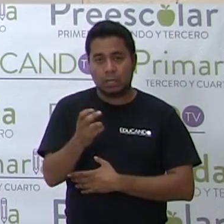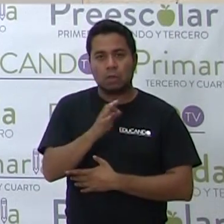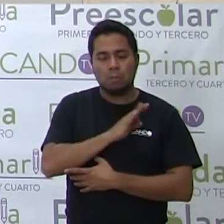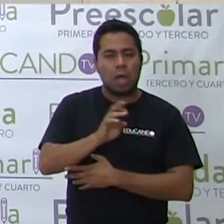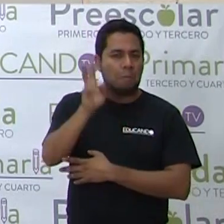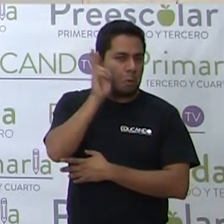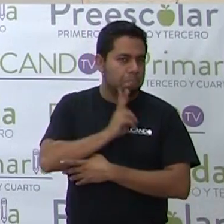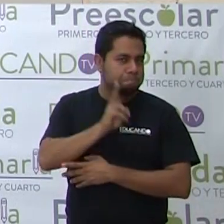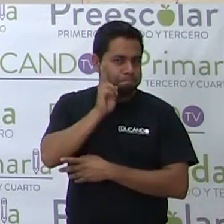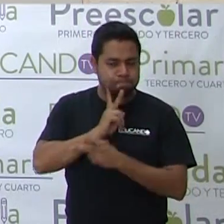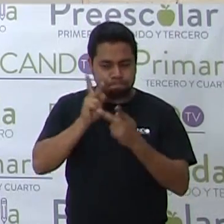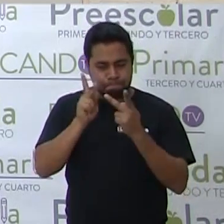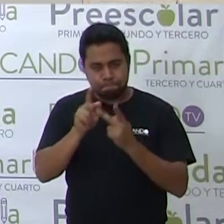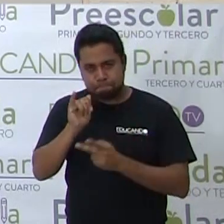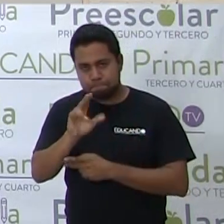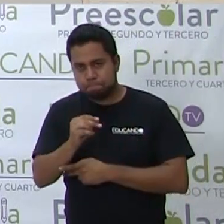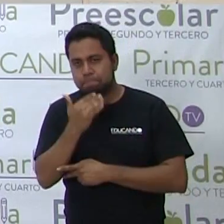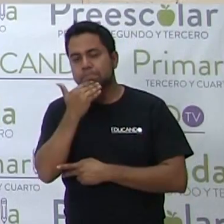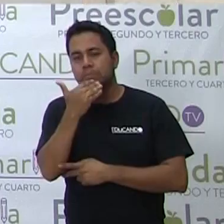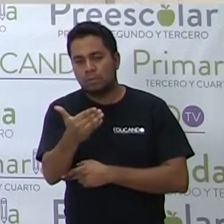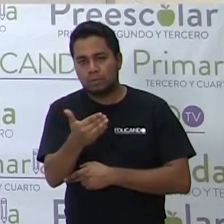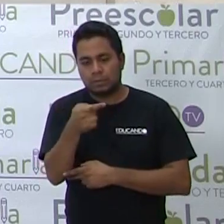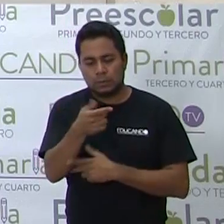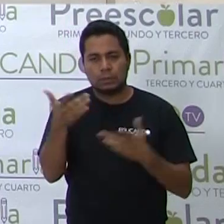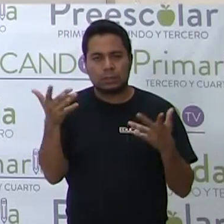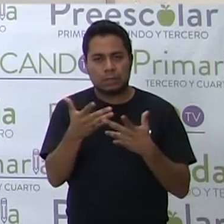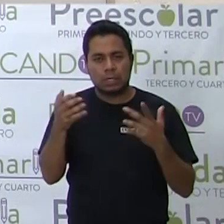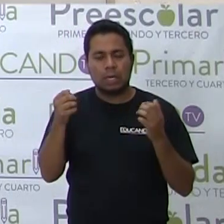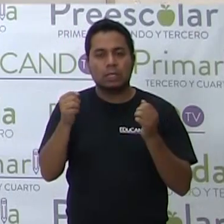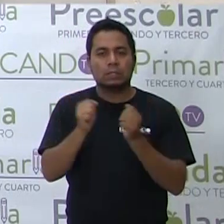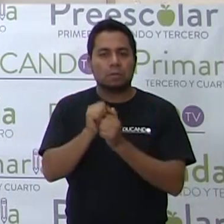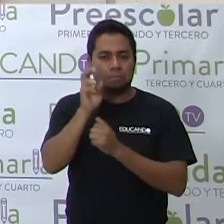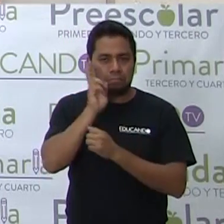comprobar Sí vamos a hacer la